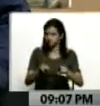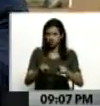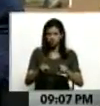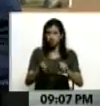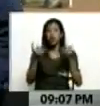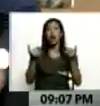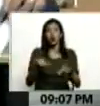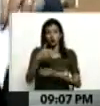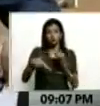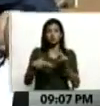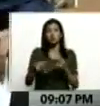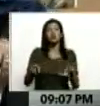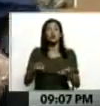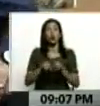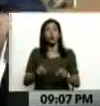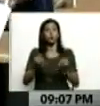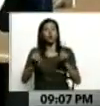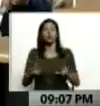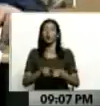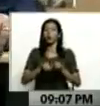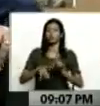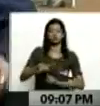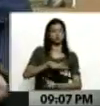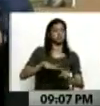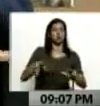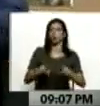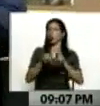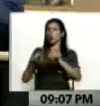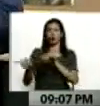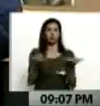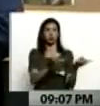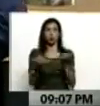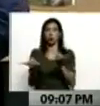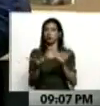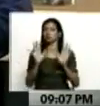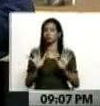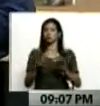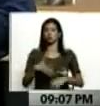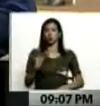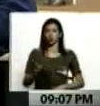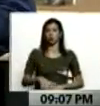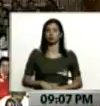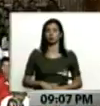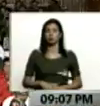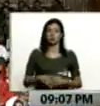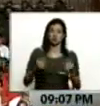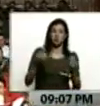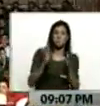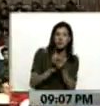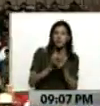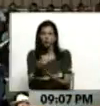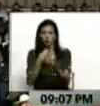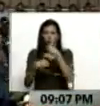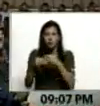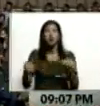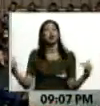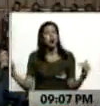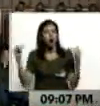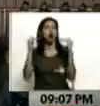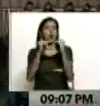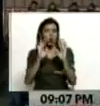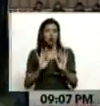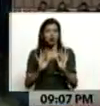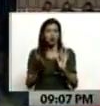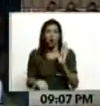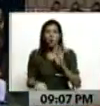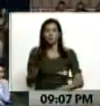No señor ahorita en la revolución igualdad de oportunidades igualdad de condiciones condiciones para que pueda estudiar por